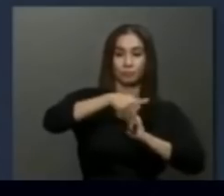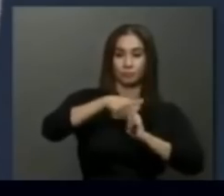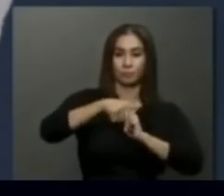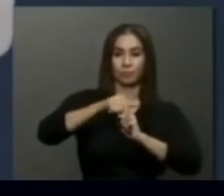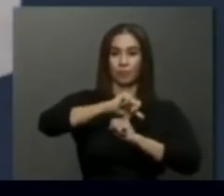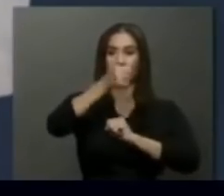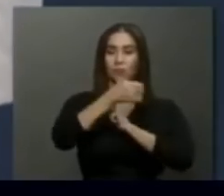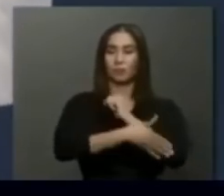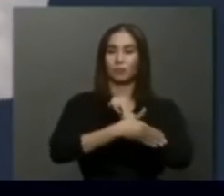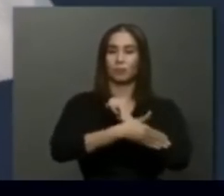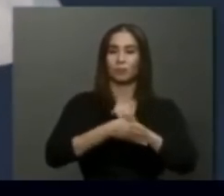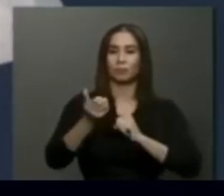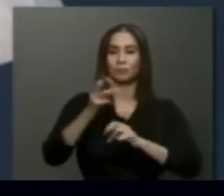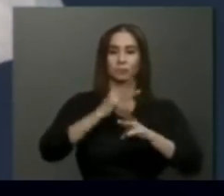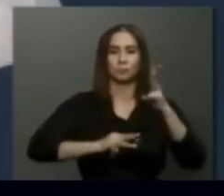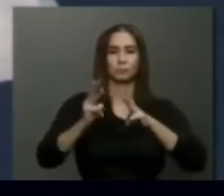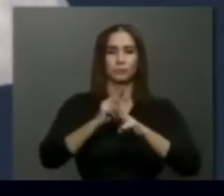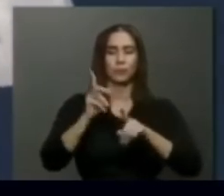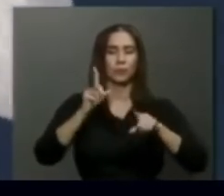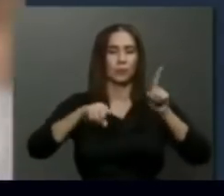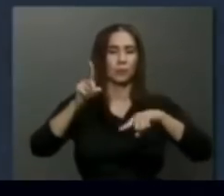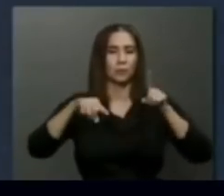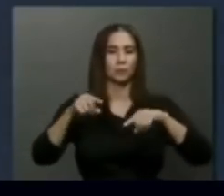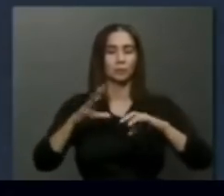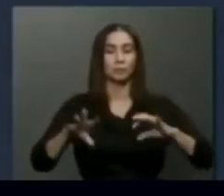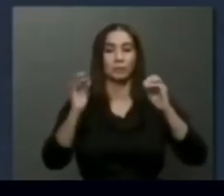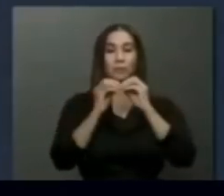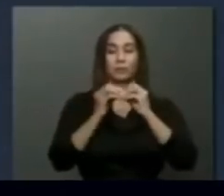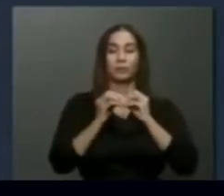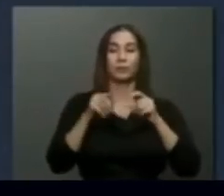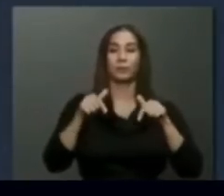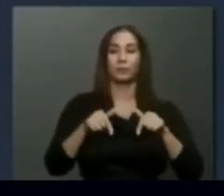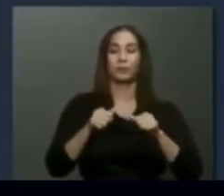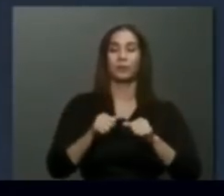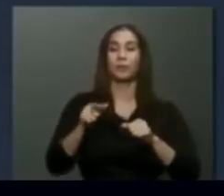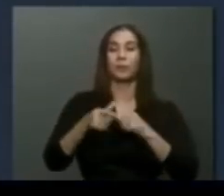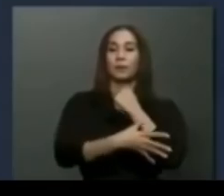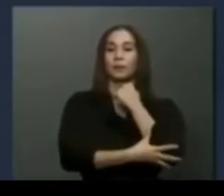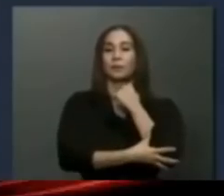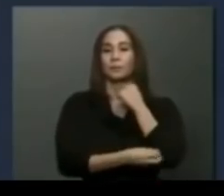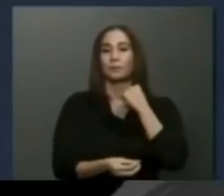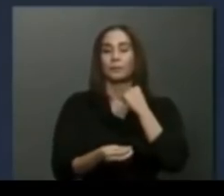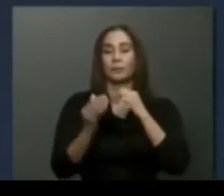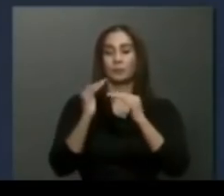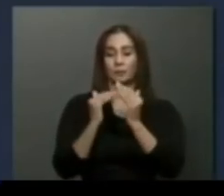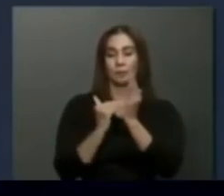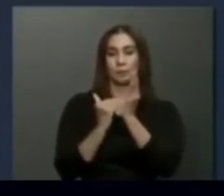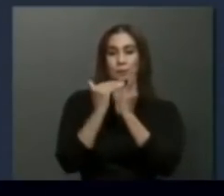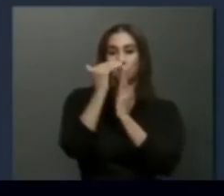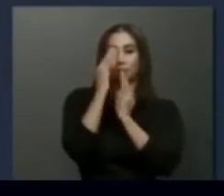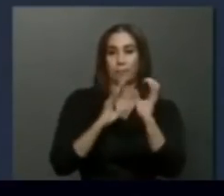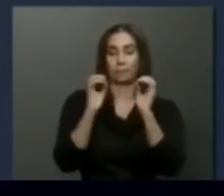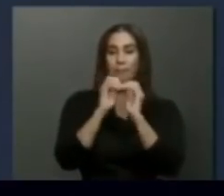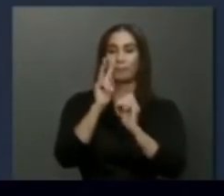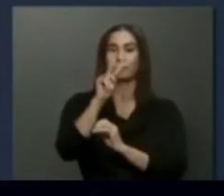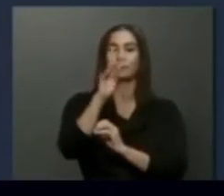en la mayoría de los países, incluso en algunos en mucho mayor proporción, la pobreza había aumentado un poco más de